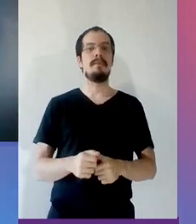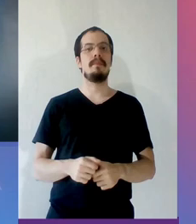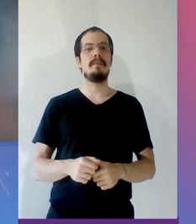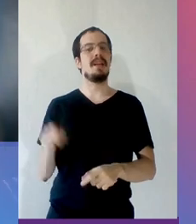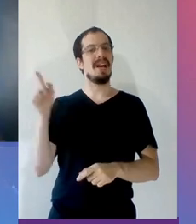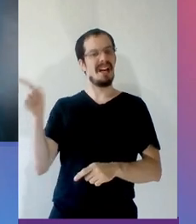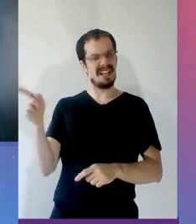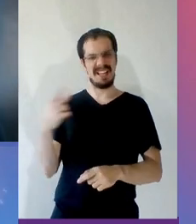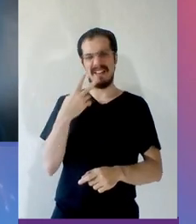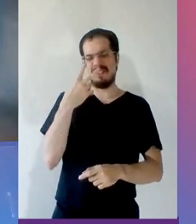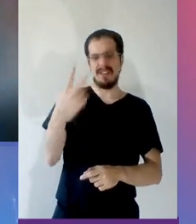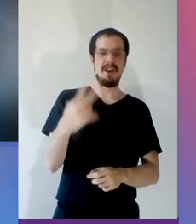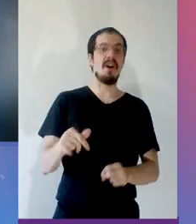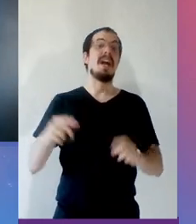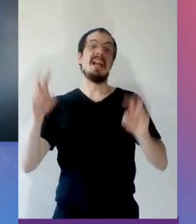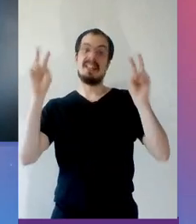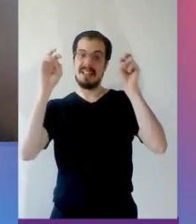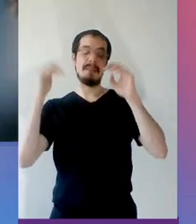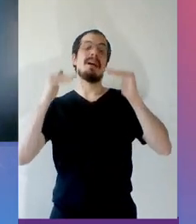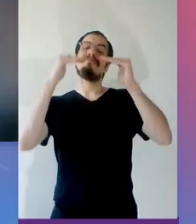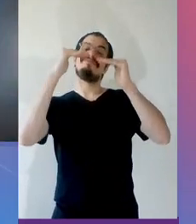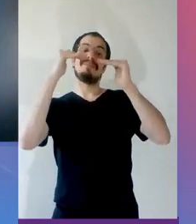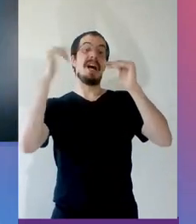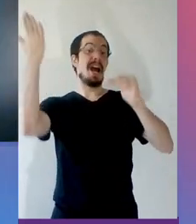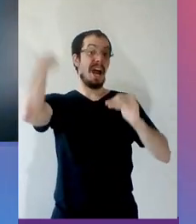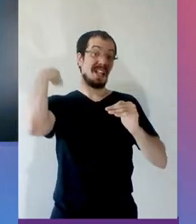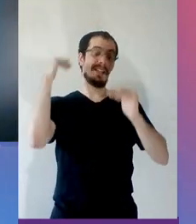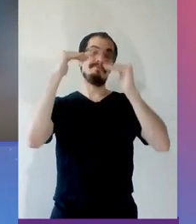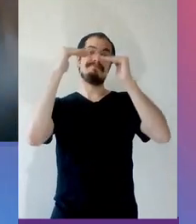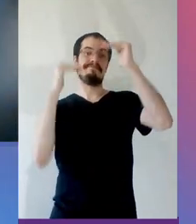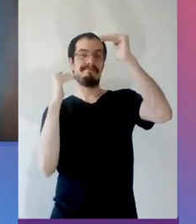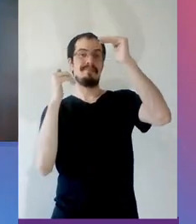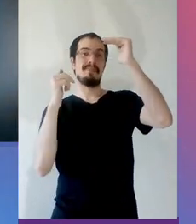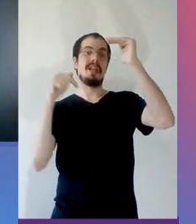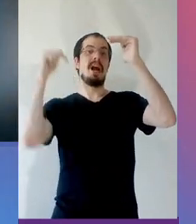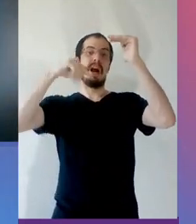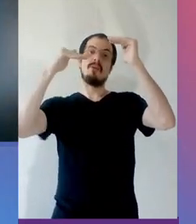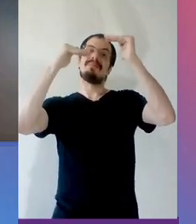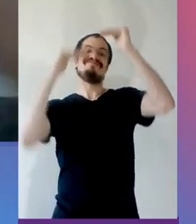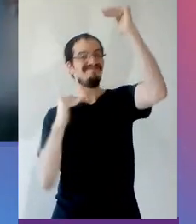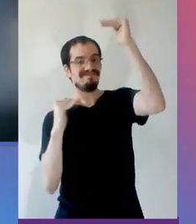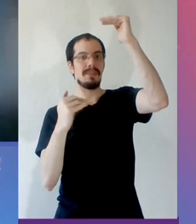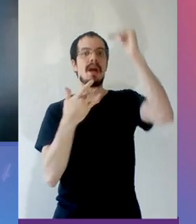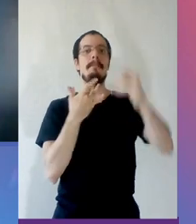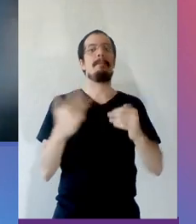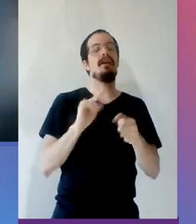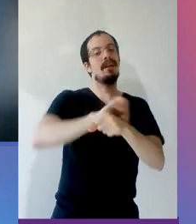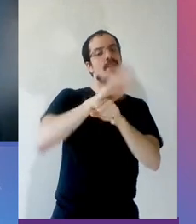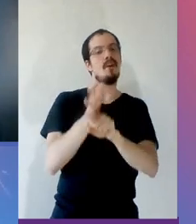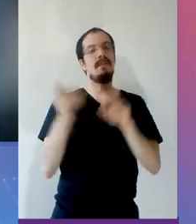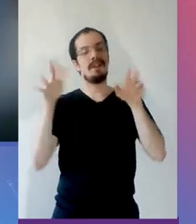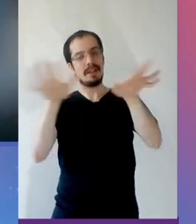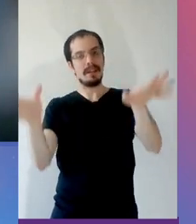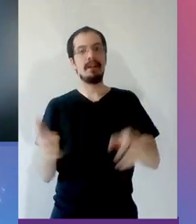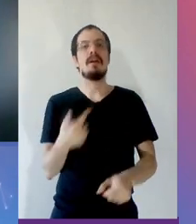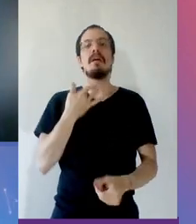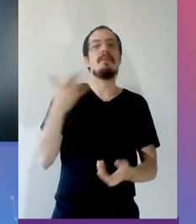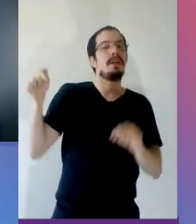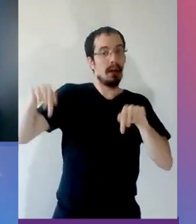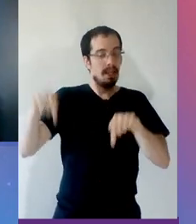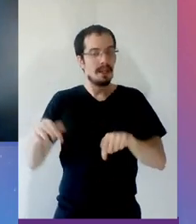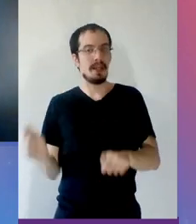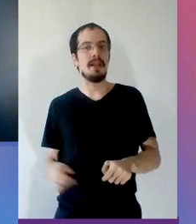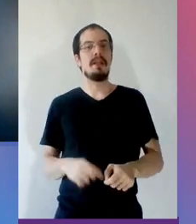en el fondo, en el hospital, claro, por el tema de los aforos, porque no se podía citar a los pacientes, se cerraron los consultorios, los policlínicos, etcétera,